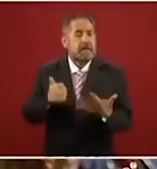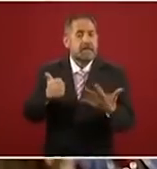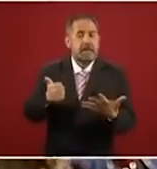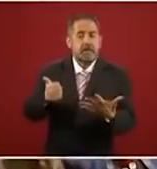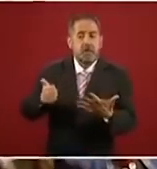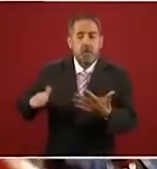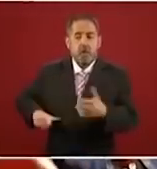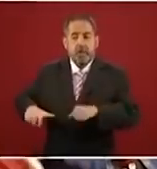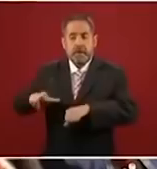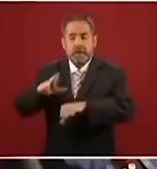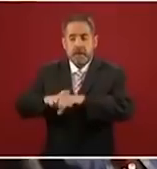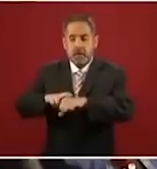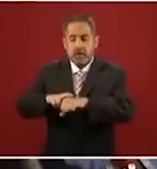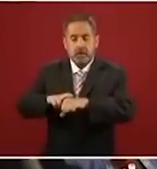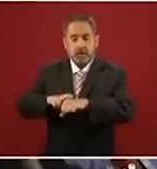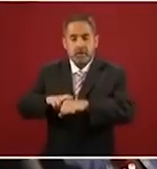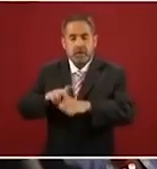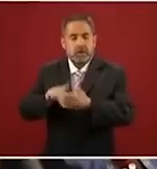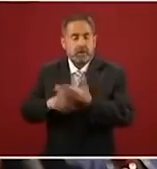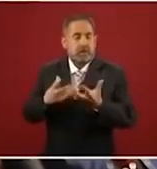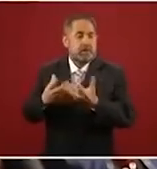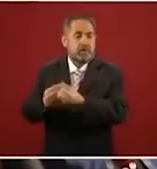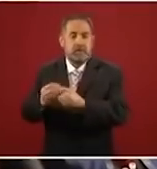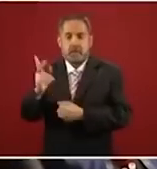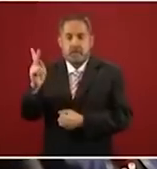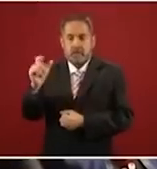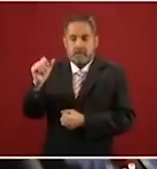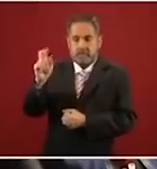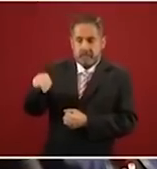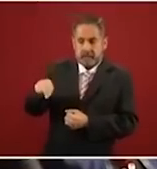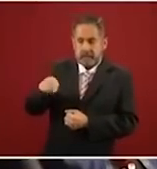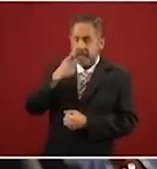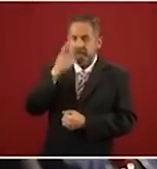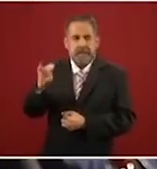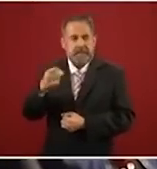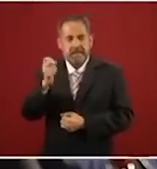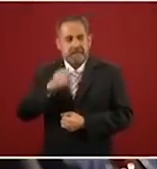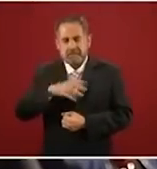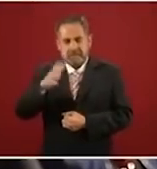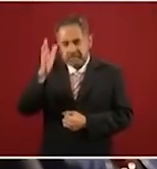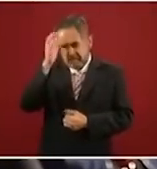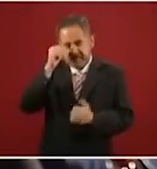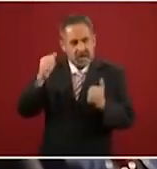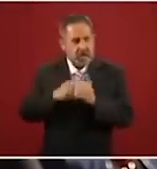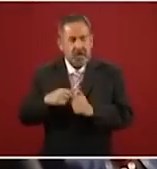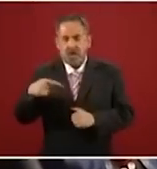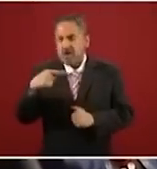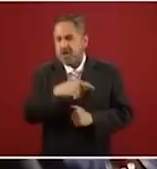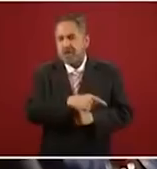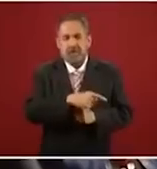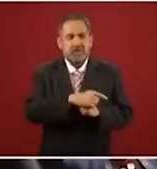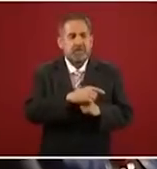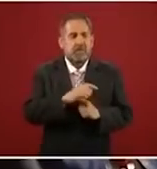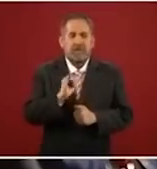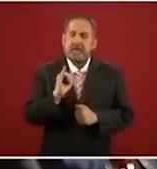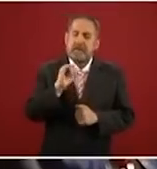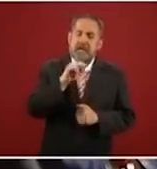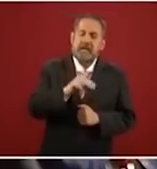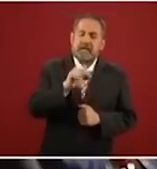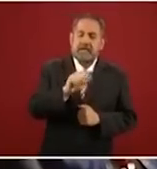de extracción panista se pronuncian en contra del instituto del isabi